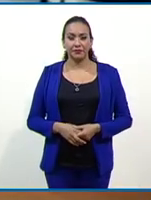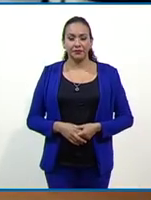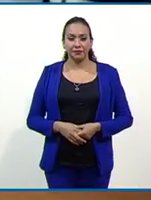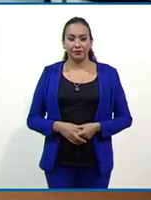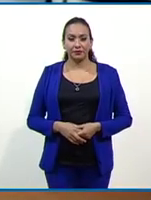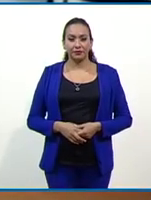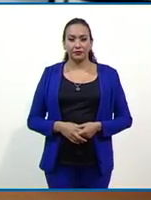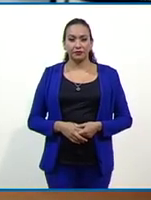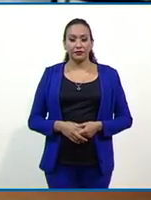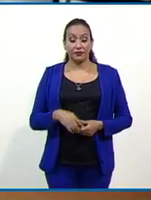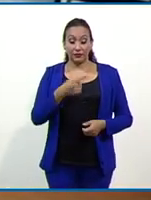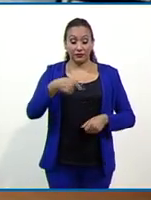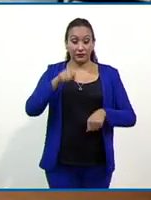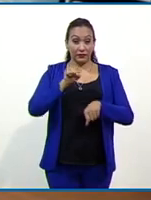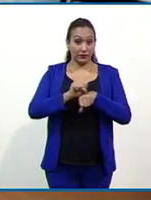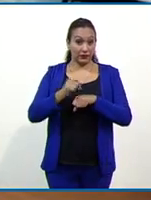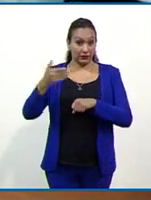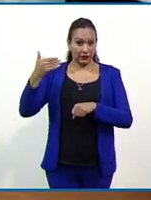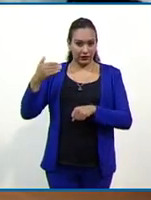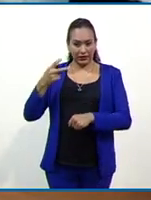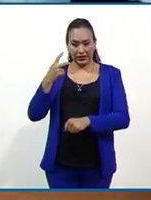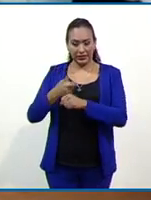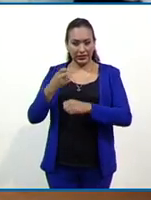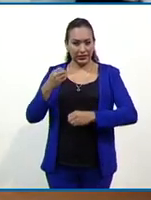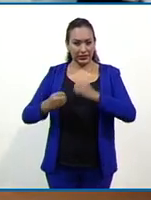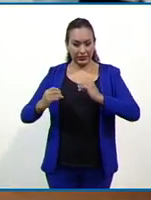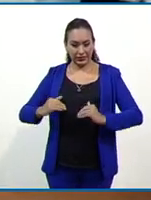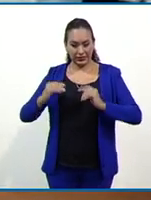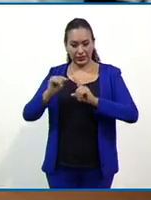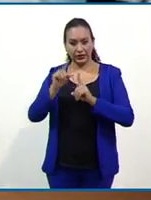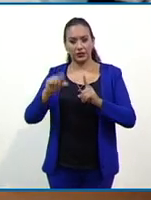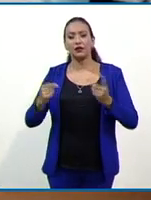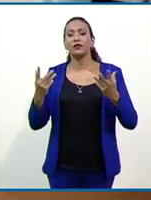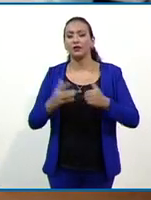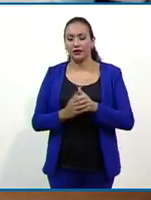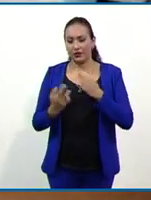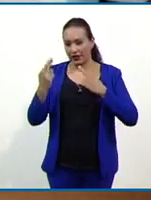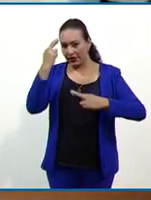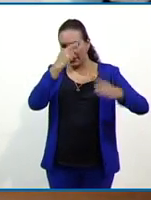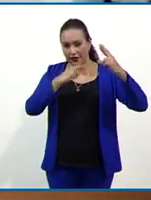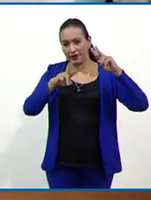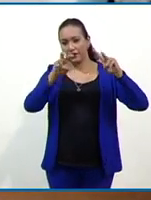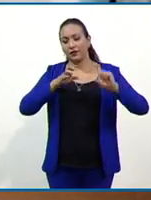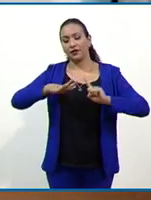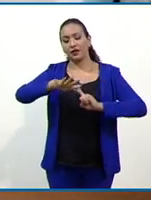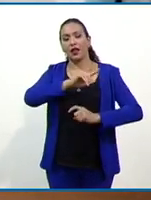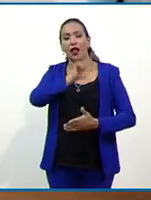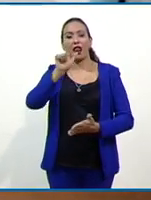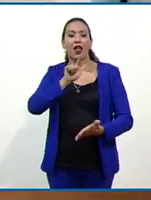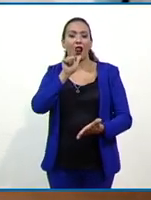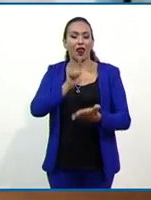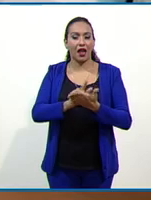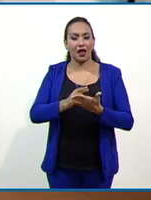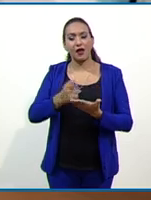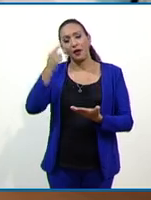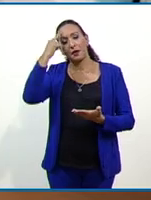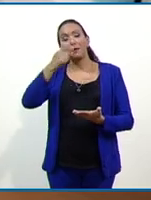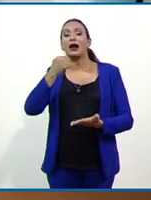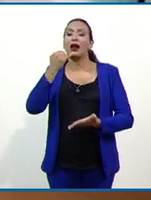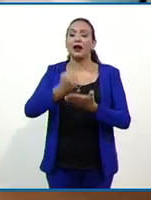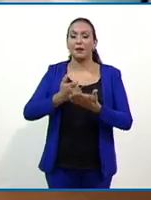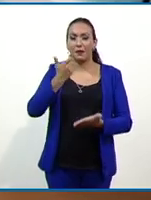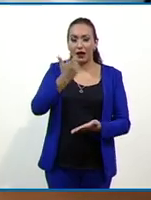En su sesión de esta semana, la segunda sala de la Corte resolvió asuntos relacionados con la ley aduanera, bloqueo de